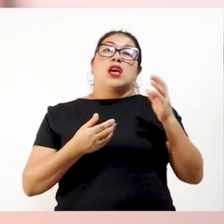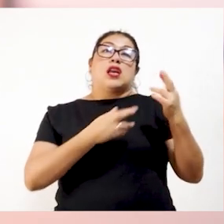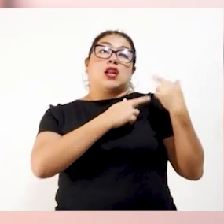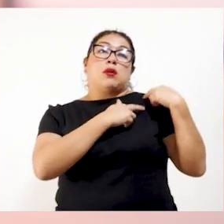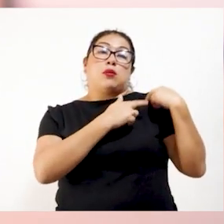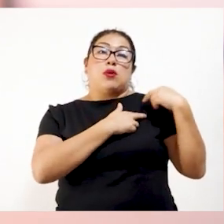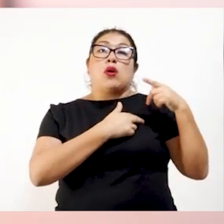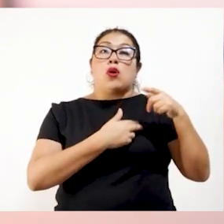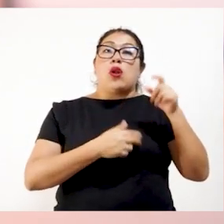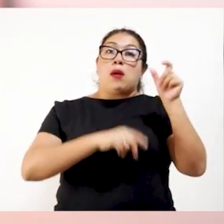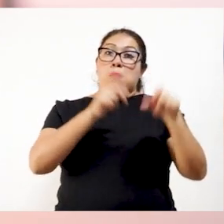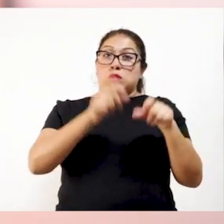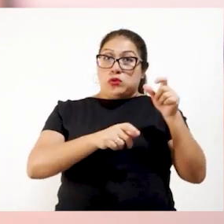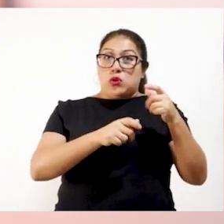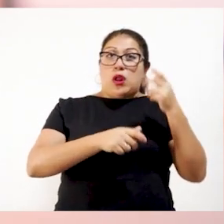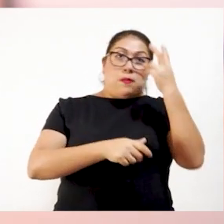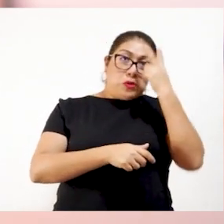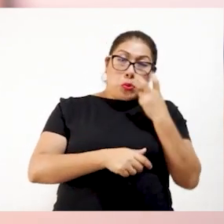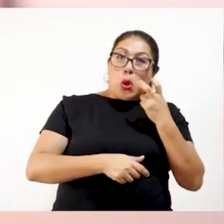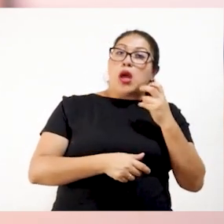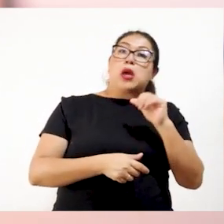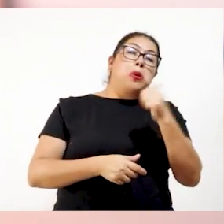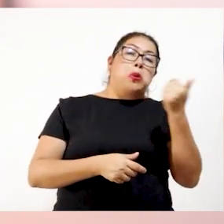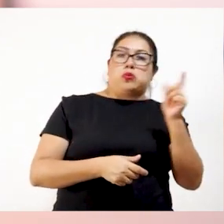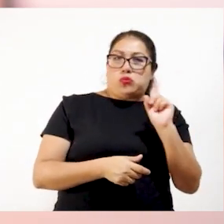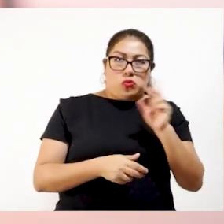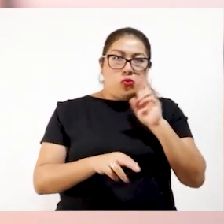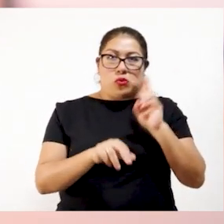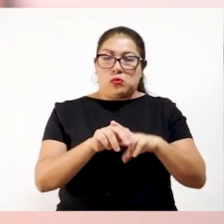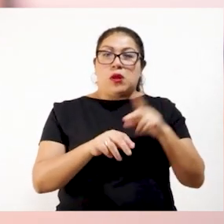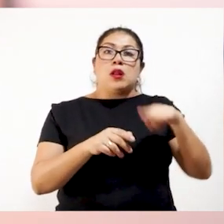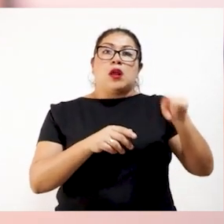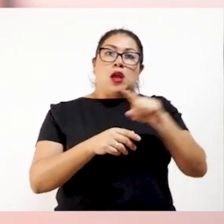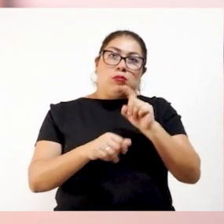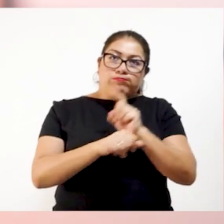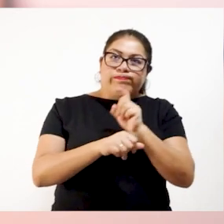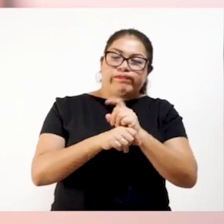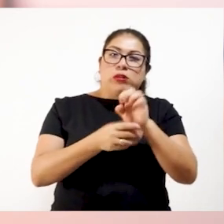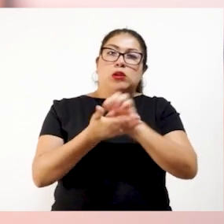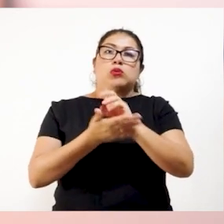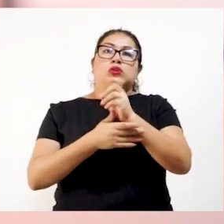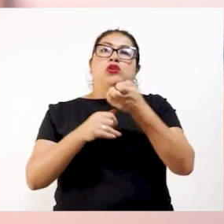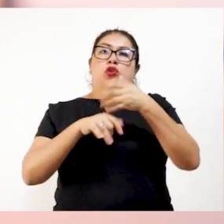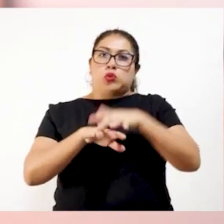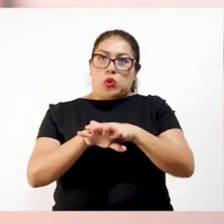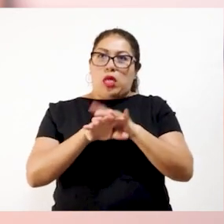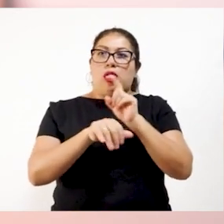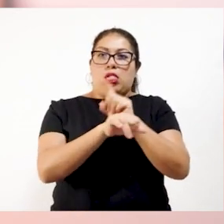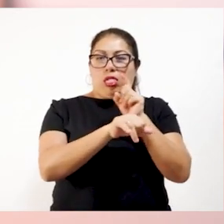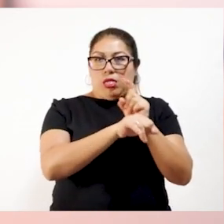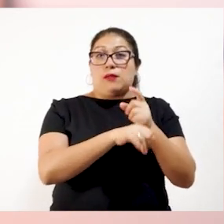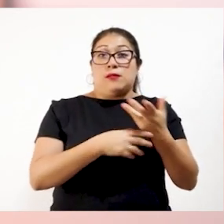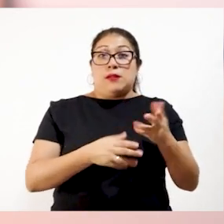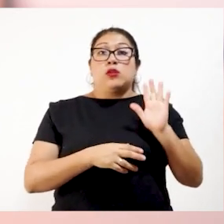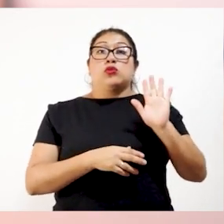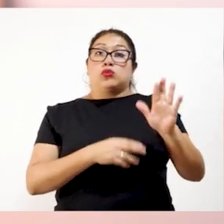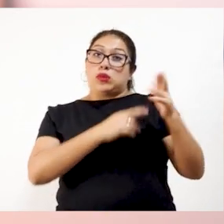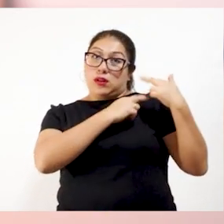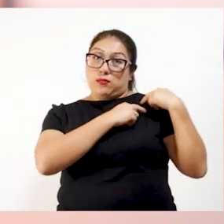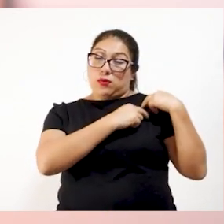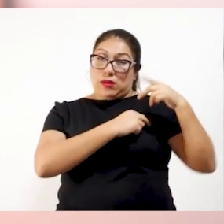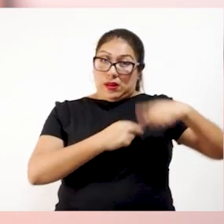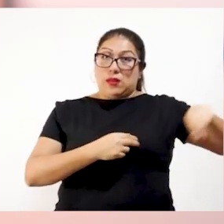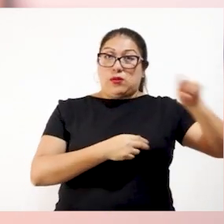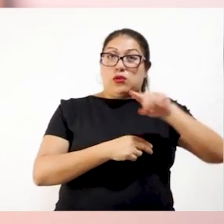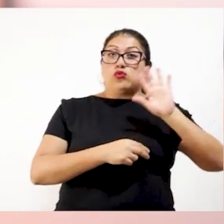técnicos con y sin discapacidad visual, que lo que promueven precisamente es una educación inclusiva, y que entre sus